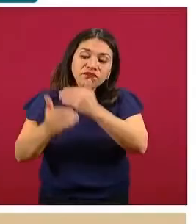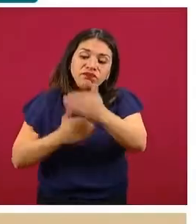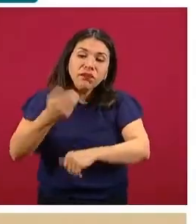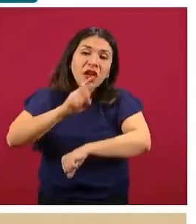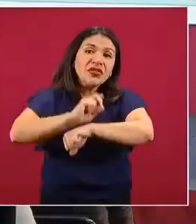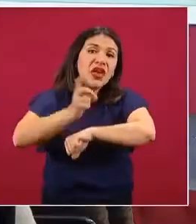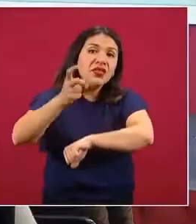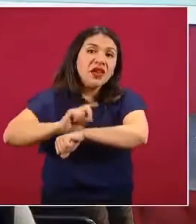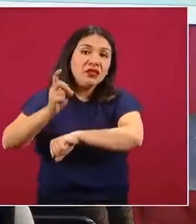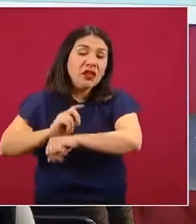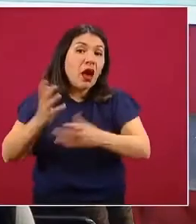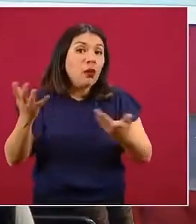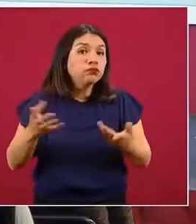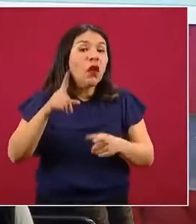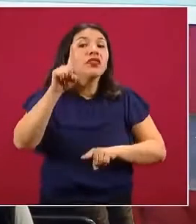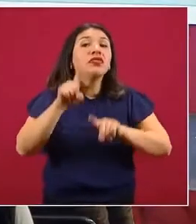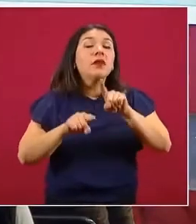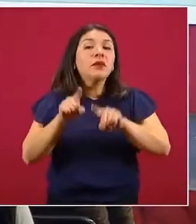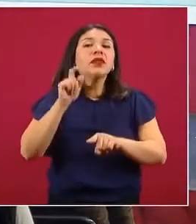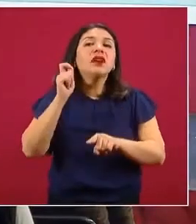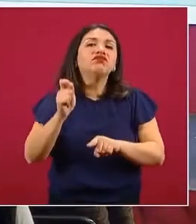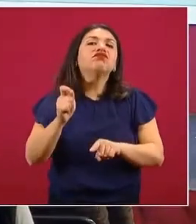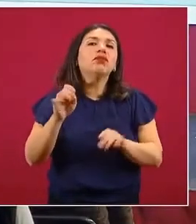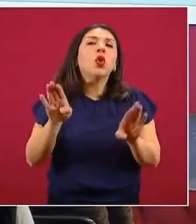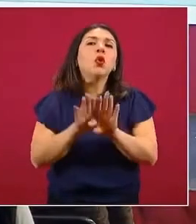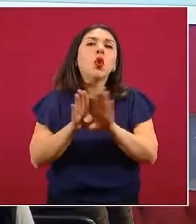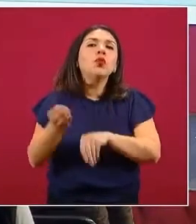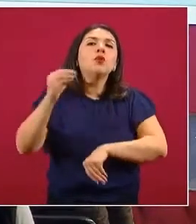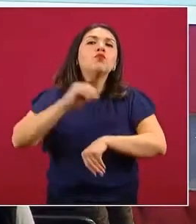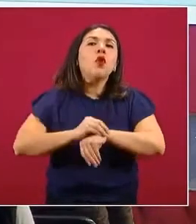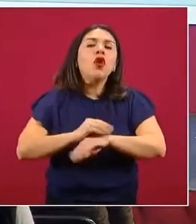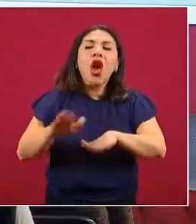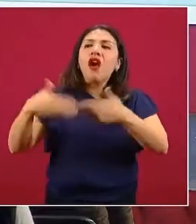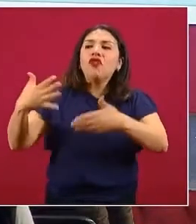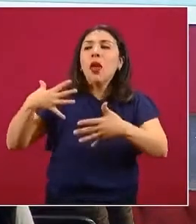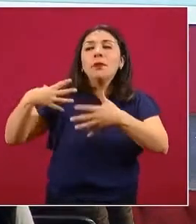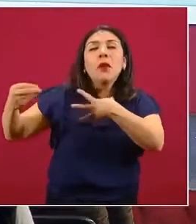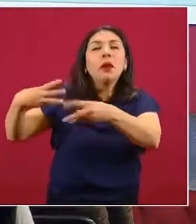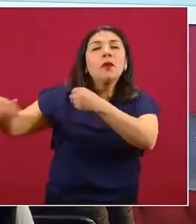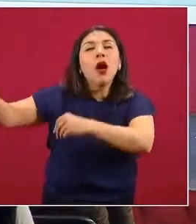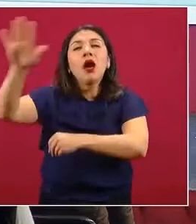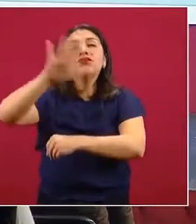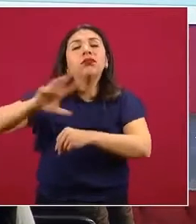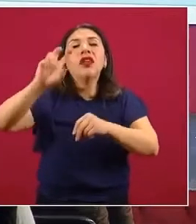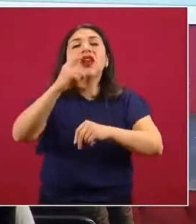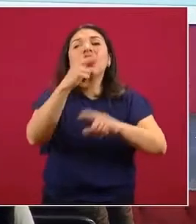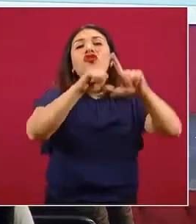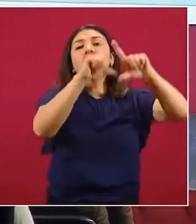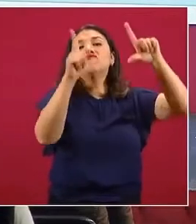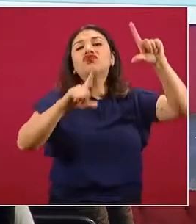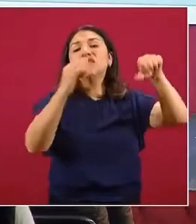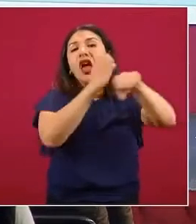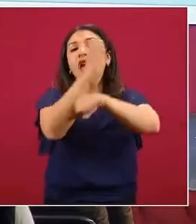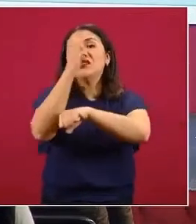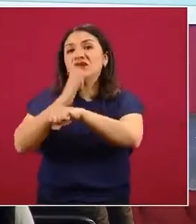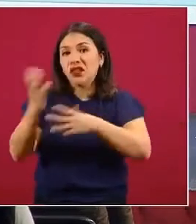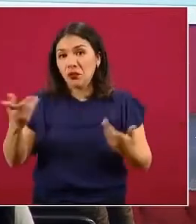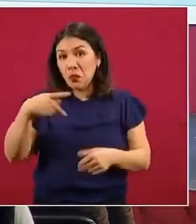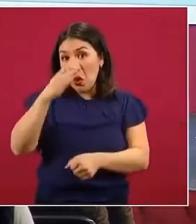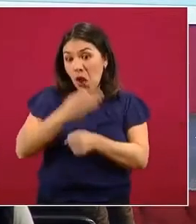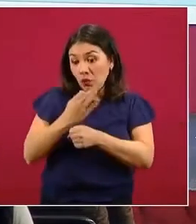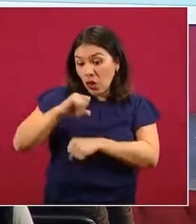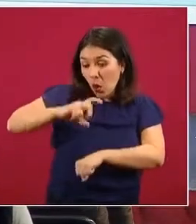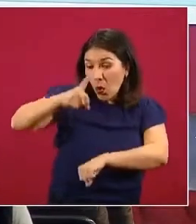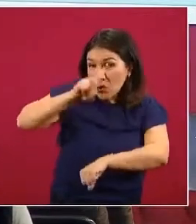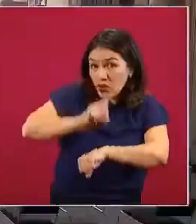días y dependiente completamente del comportamiento epidémico en las 32 entidades federativas. Pero al menos el día